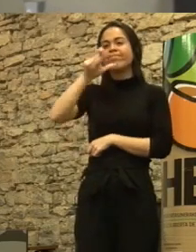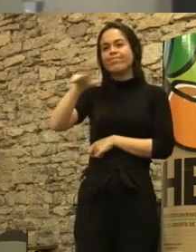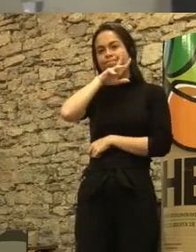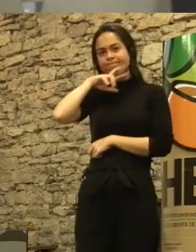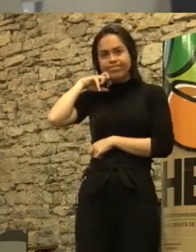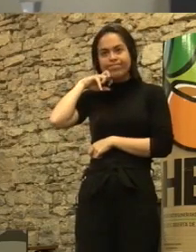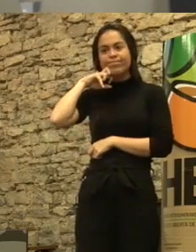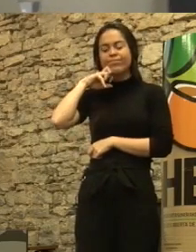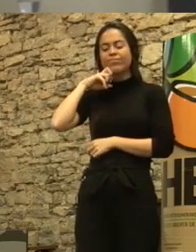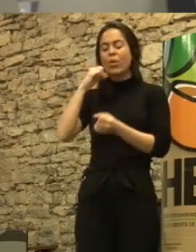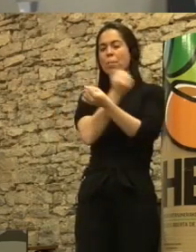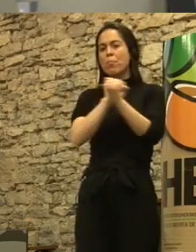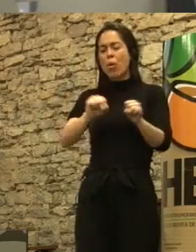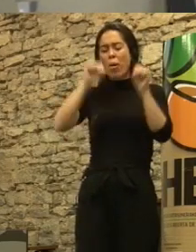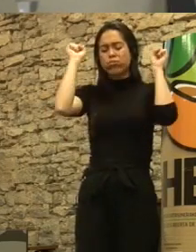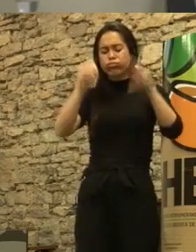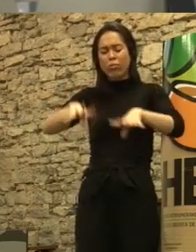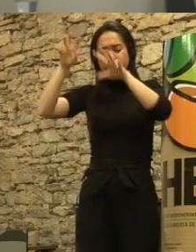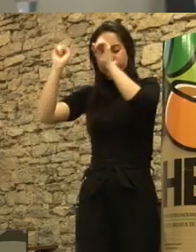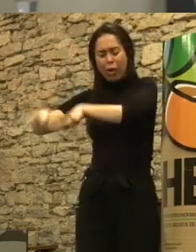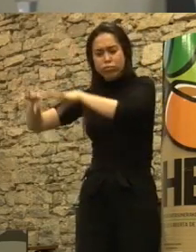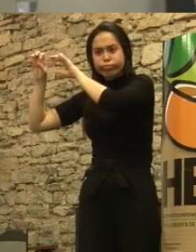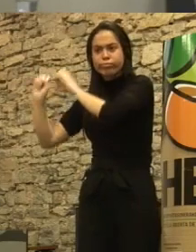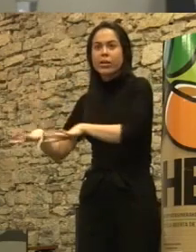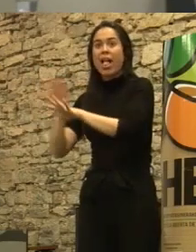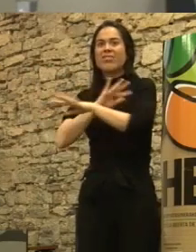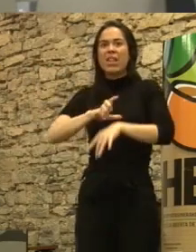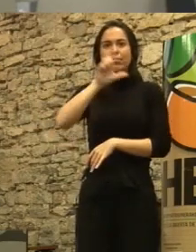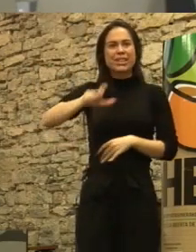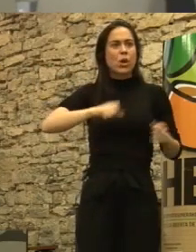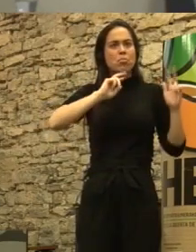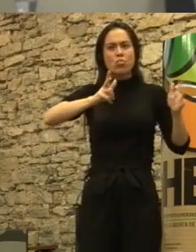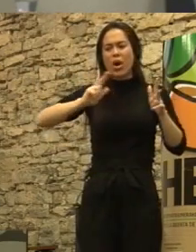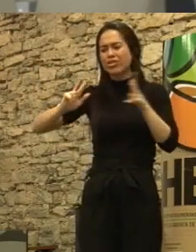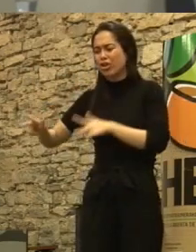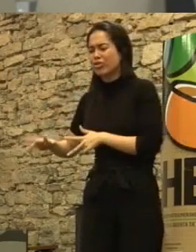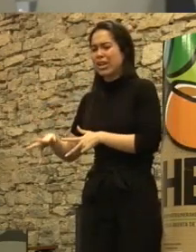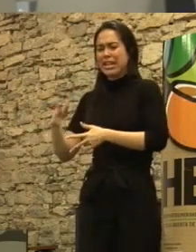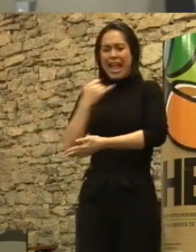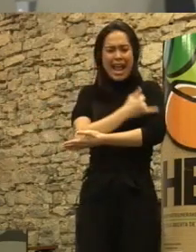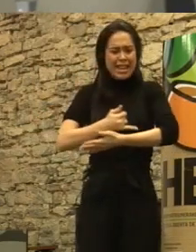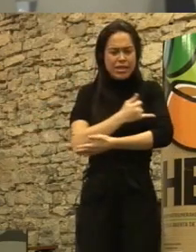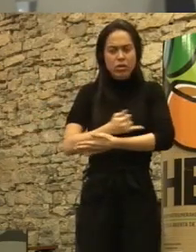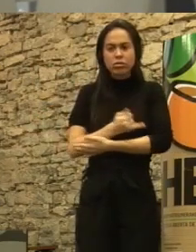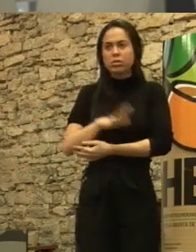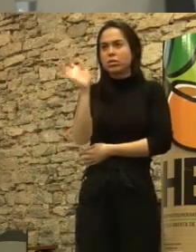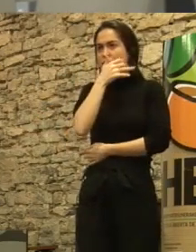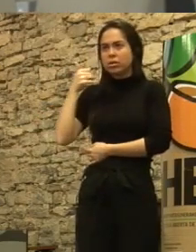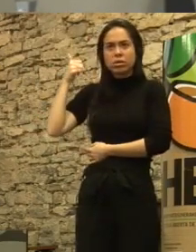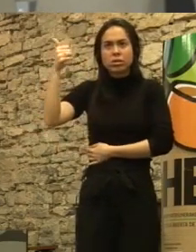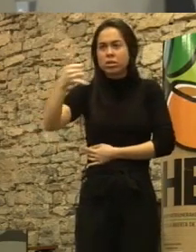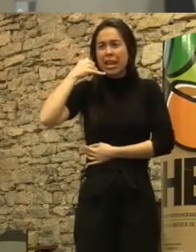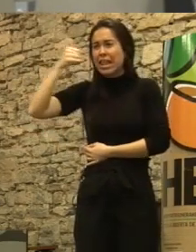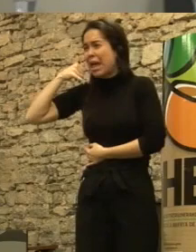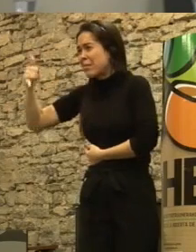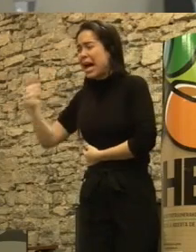el centro de Ankara lleno de muertos y heridos. Él coge el teléfono para intentar ayudar, llamar a